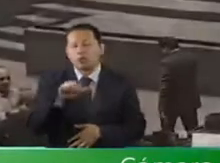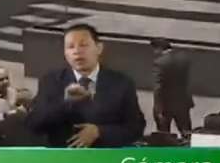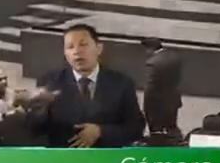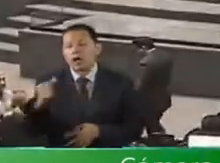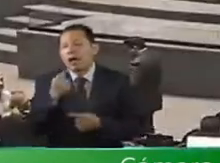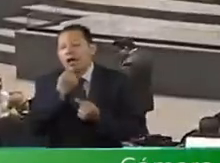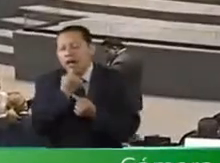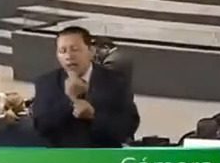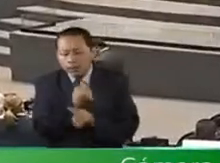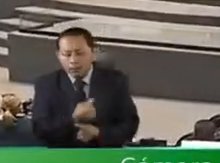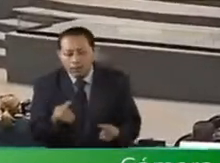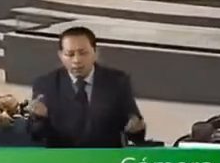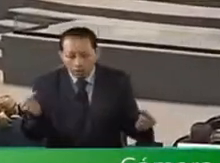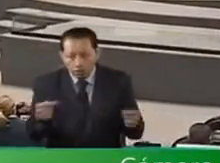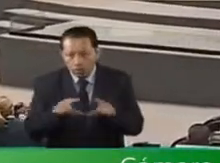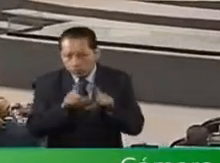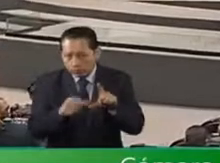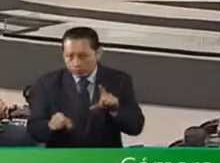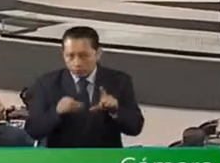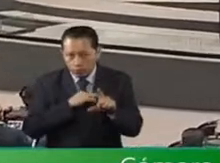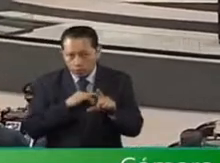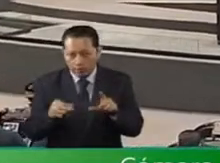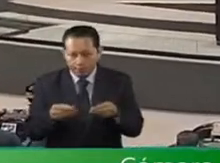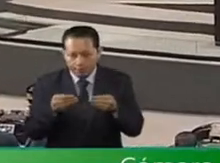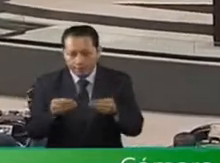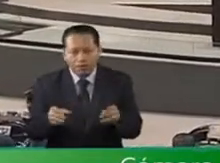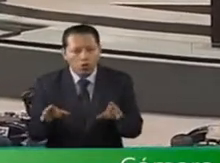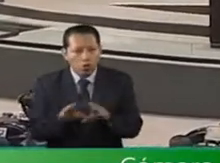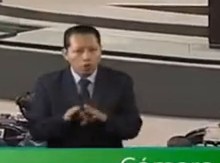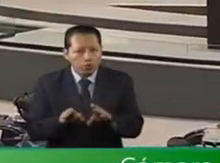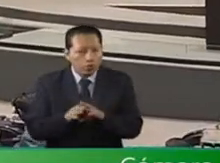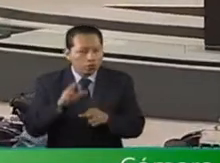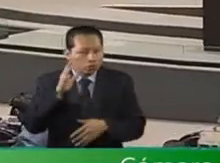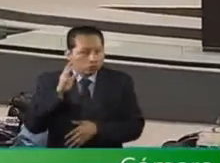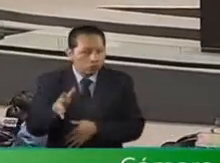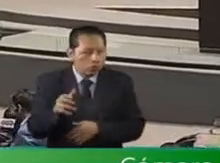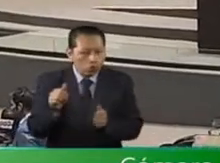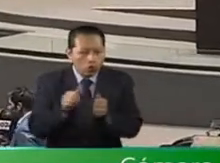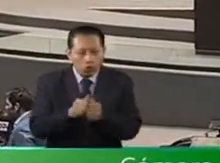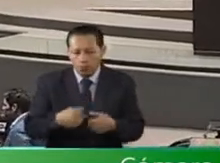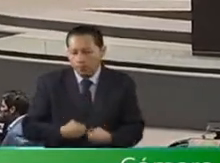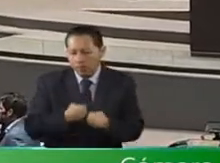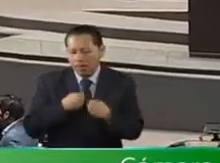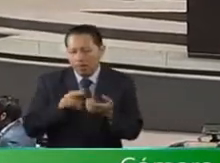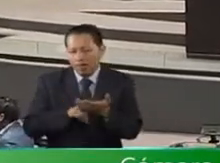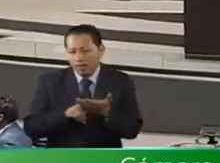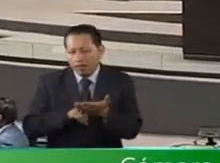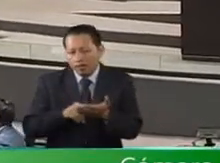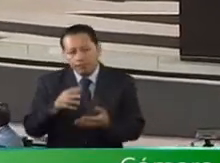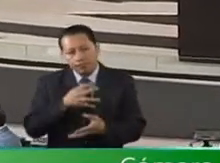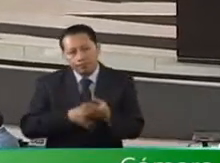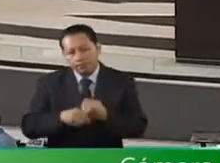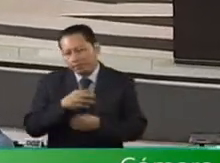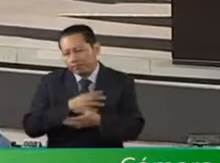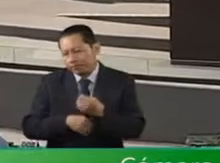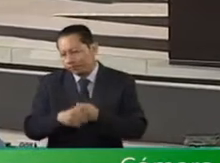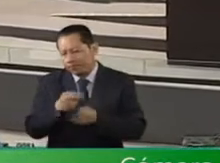niñas y a los niños de nuestro país un futuro con una vida verde y